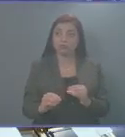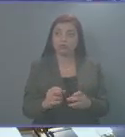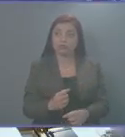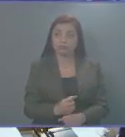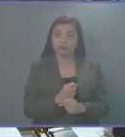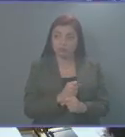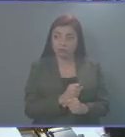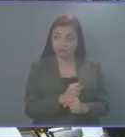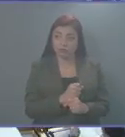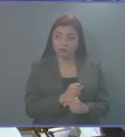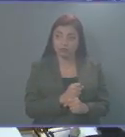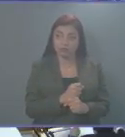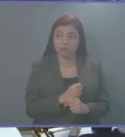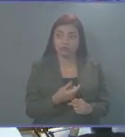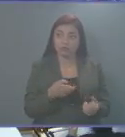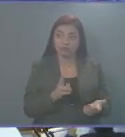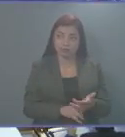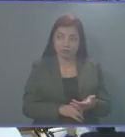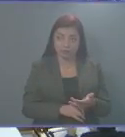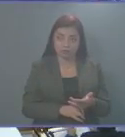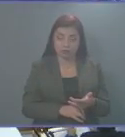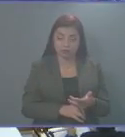Mobiliarias, contratos